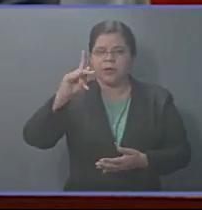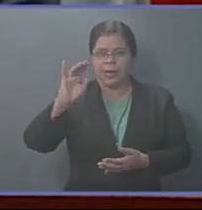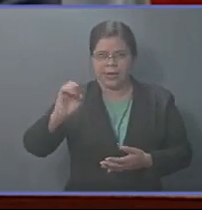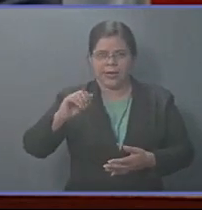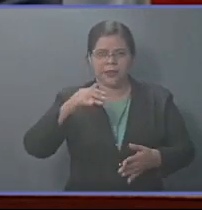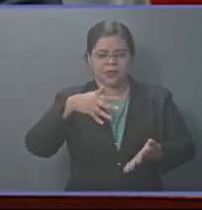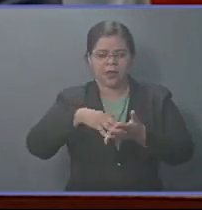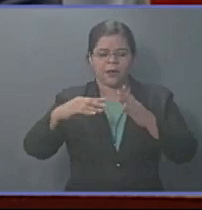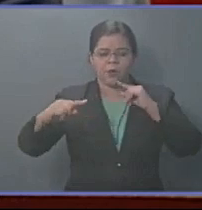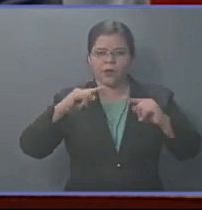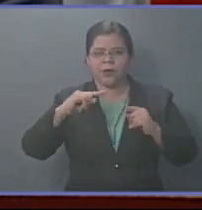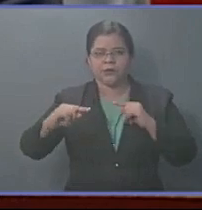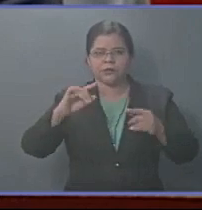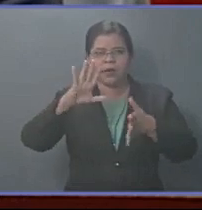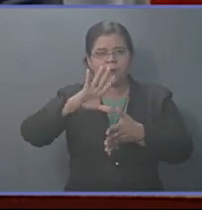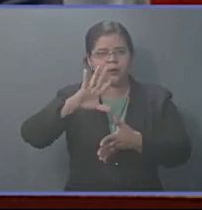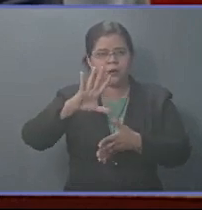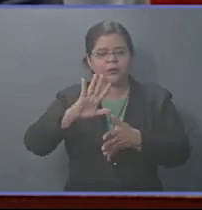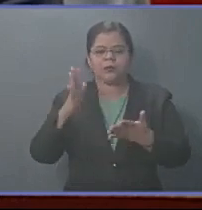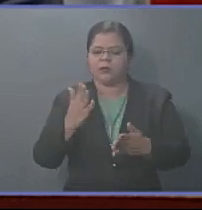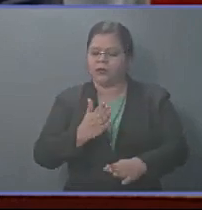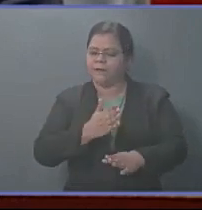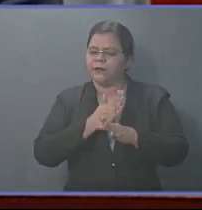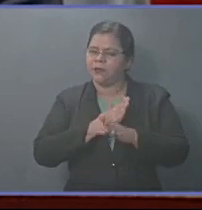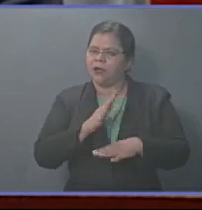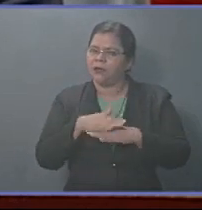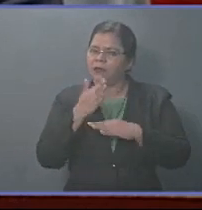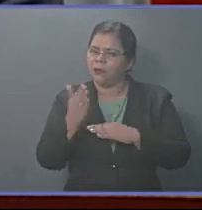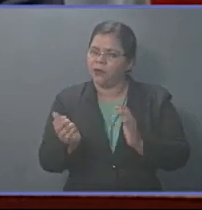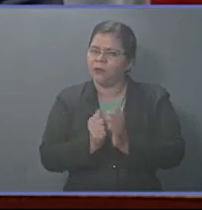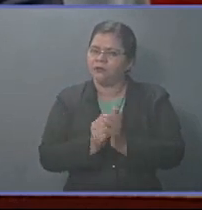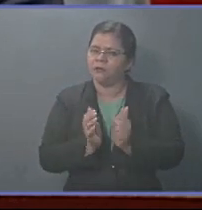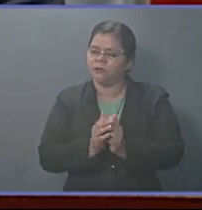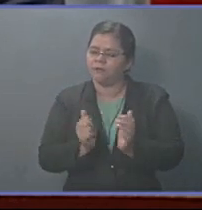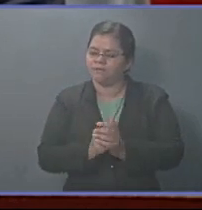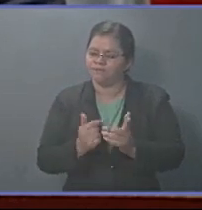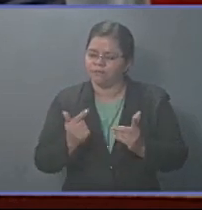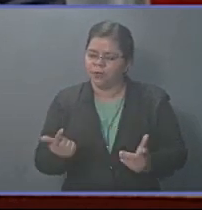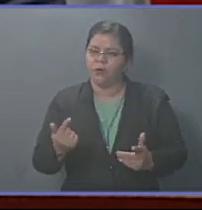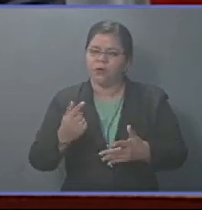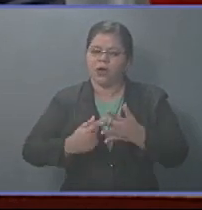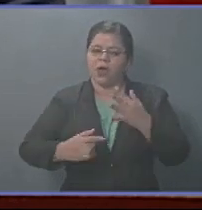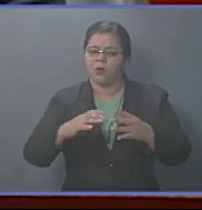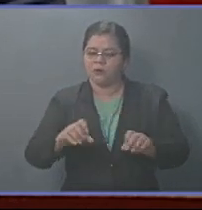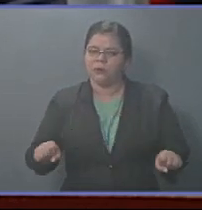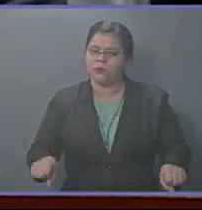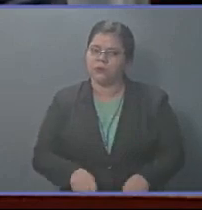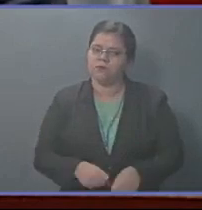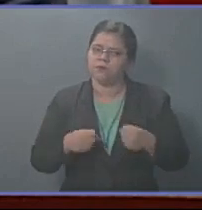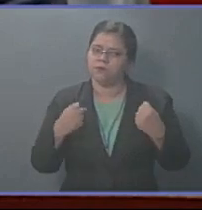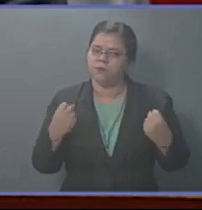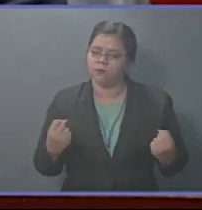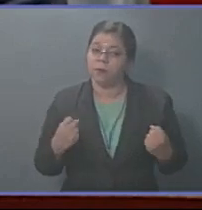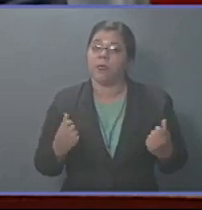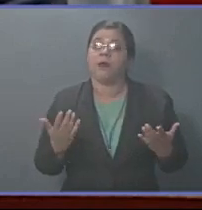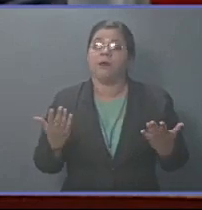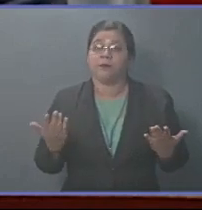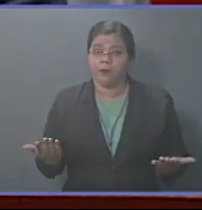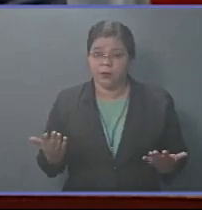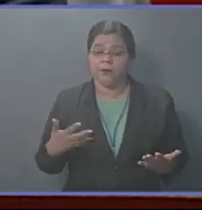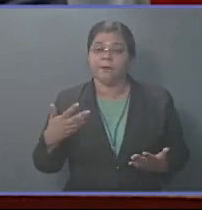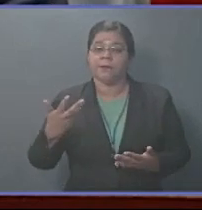a efecto de evitar una mayor profundización de la ruptura constitucional para lo cual